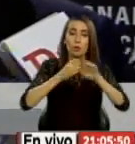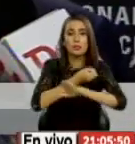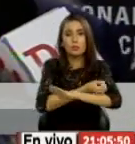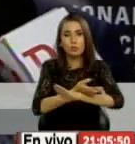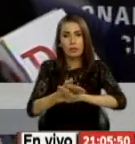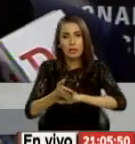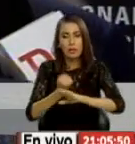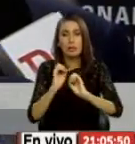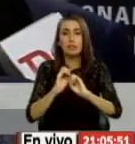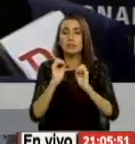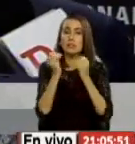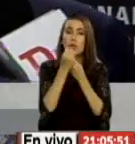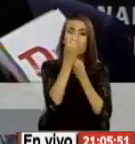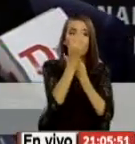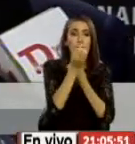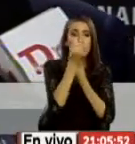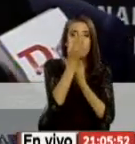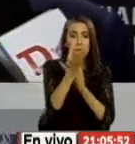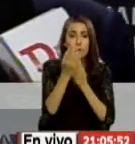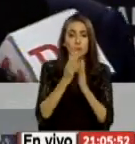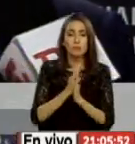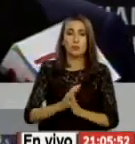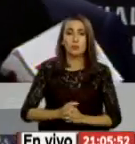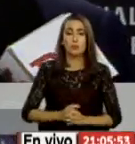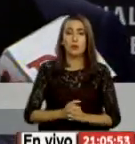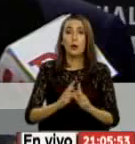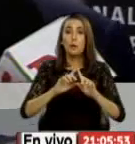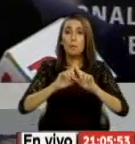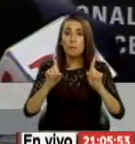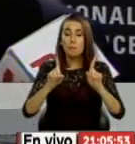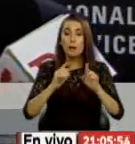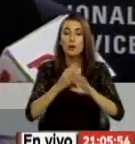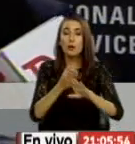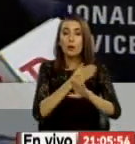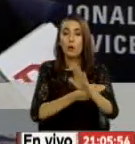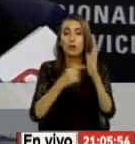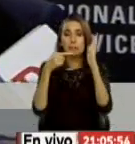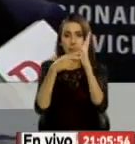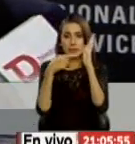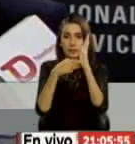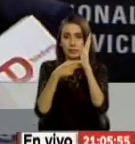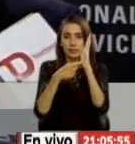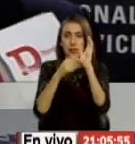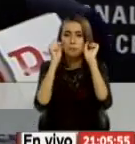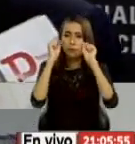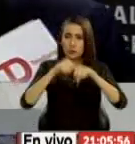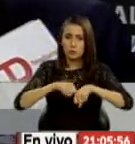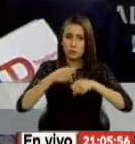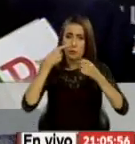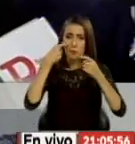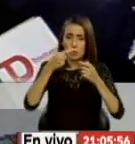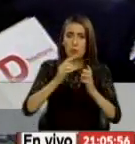requerimientos de información con respecto a este tema, pero mientras sea una tasa de servicio, bien se lo puede.